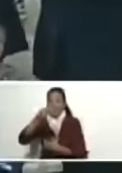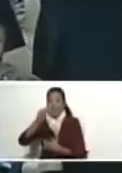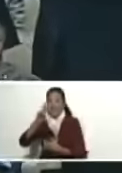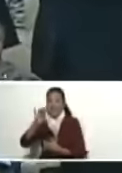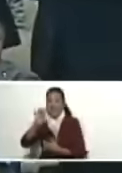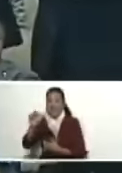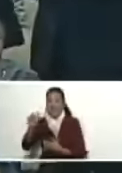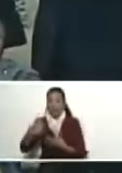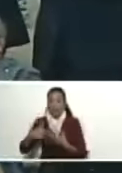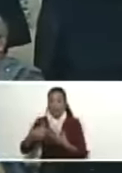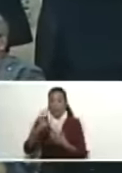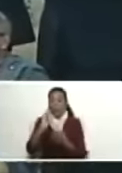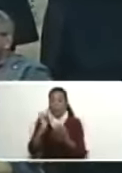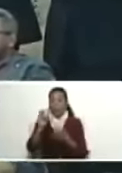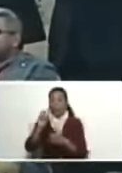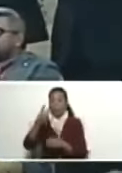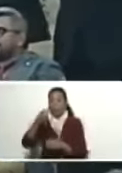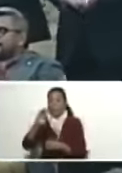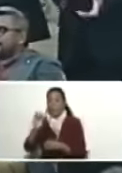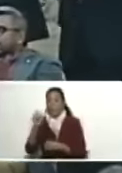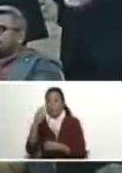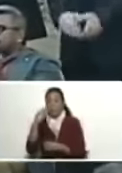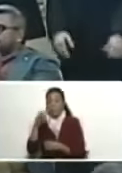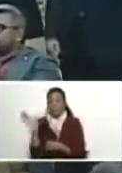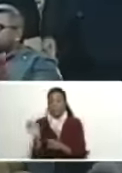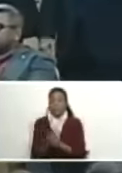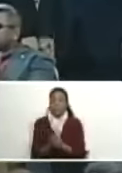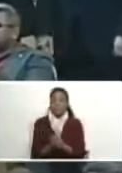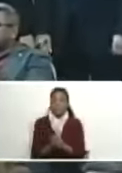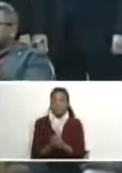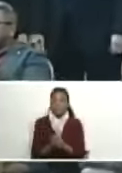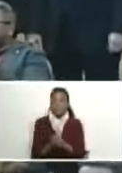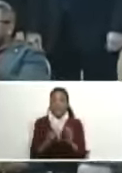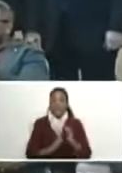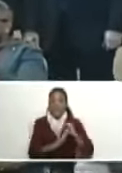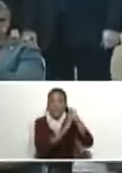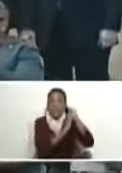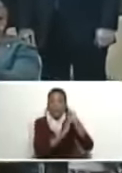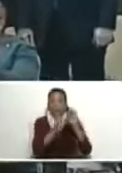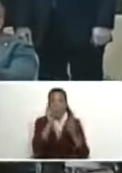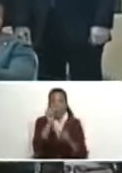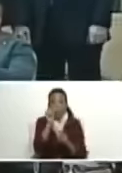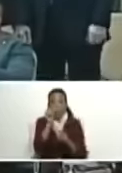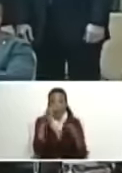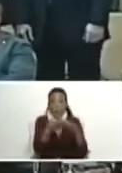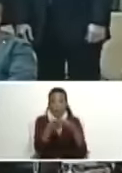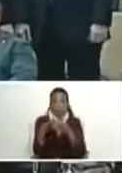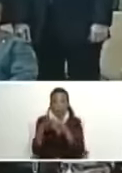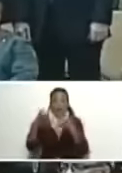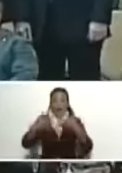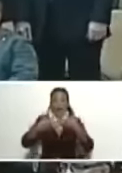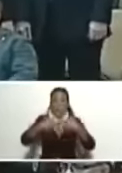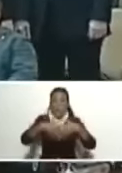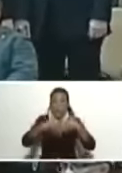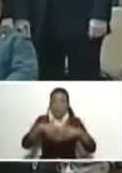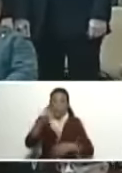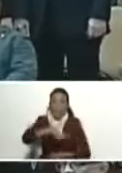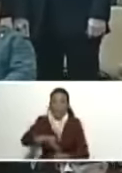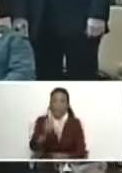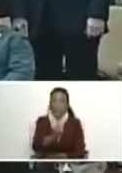de Consecomercio, Gustavo Valecillo, y líderes y dirigentes de las cámaras económicas del